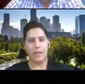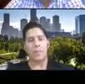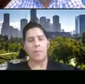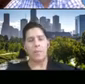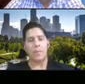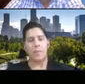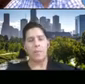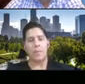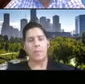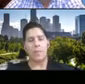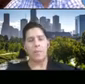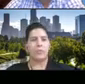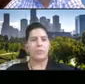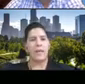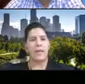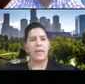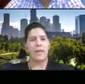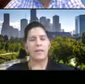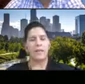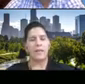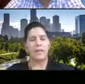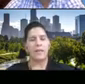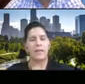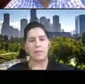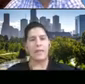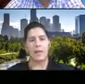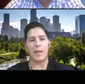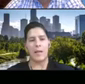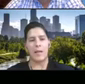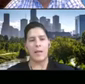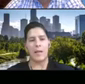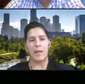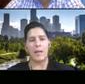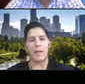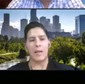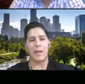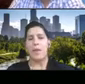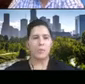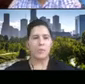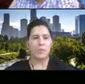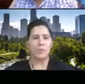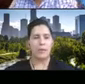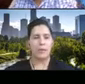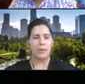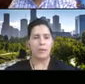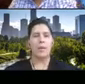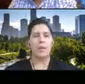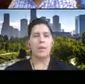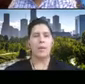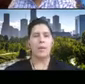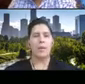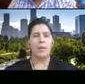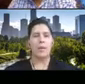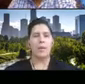nuestros canales de comunicación. Los invitamos a que nos sigan en redes sociales. En Facebook y en Instagram estamos como Hola Houston. En